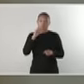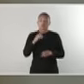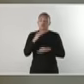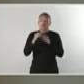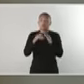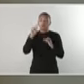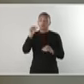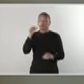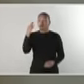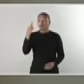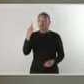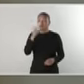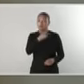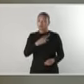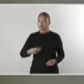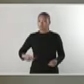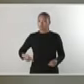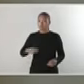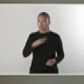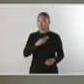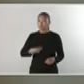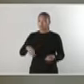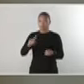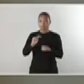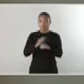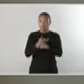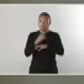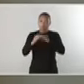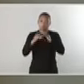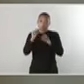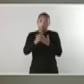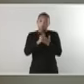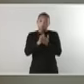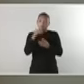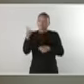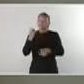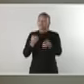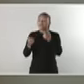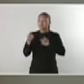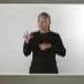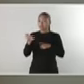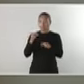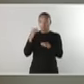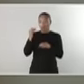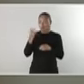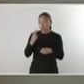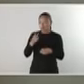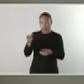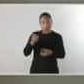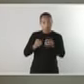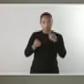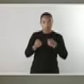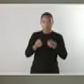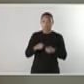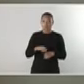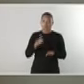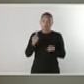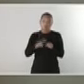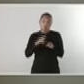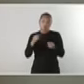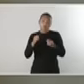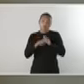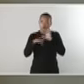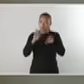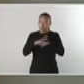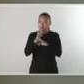que cada peso que hayan destinado a estos señores se los vamos a quitar la transparencia será una de nuestras prioridades Por eso yo